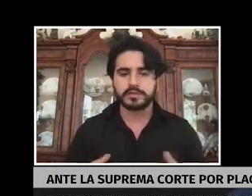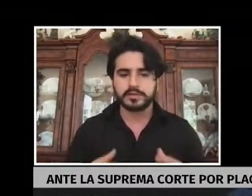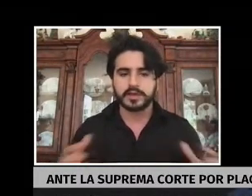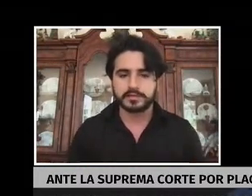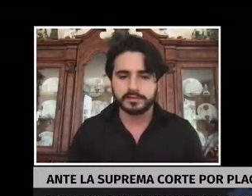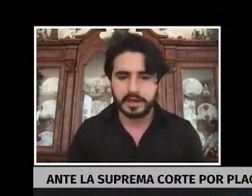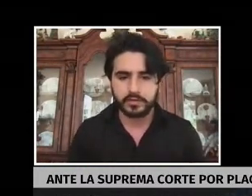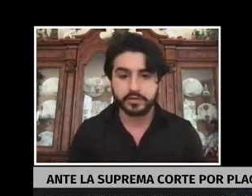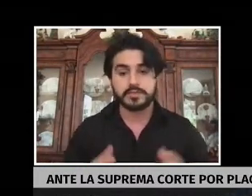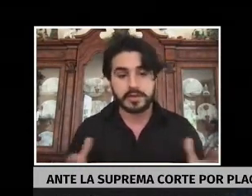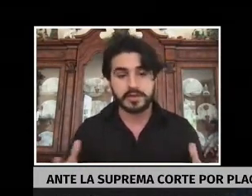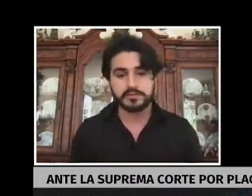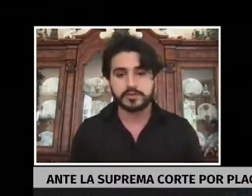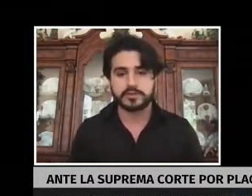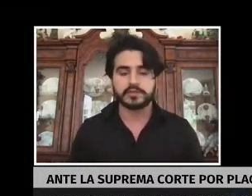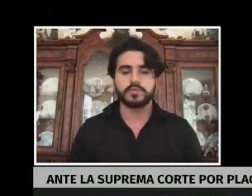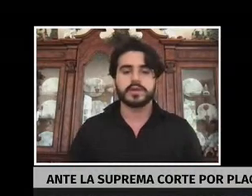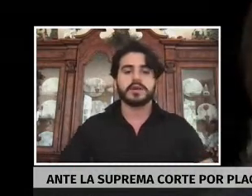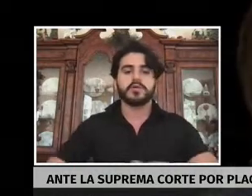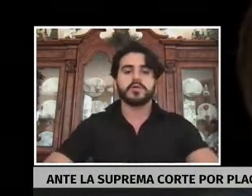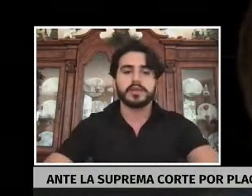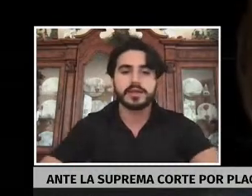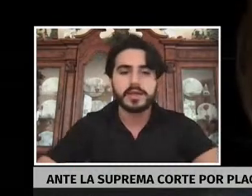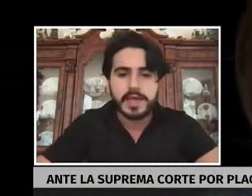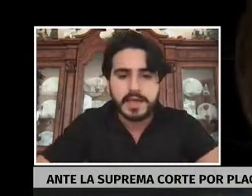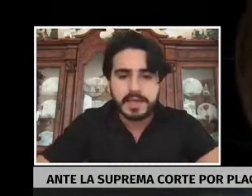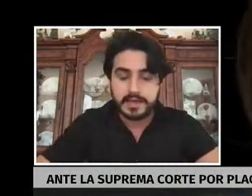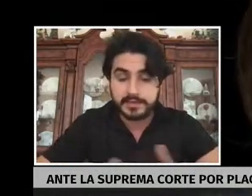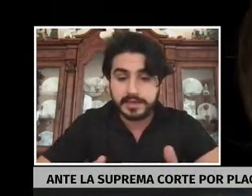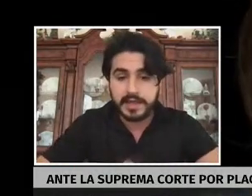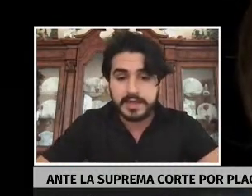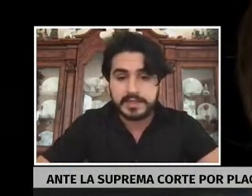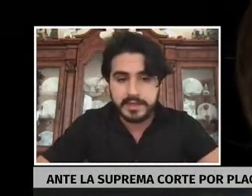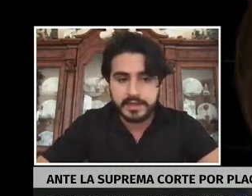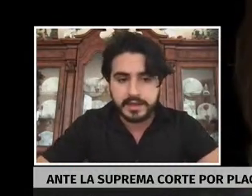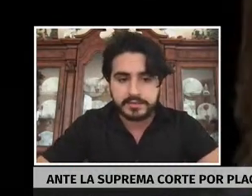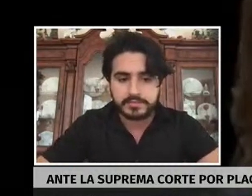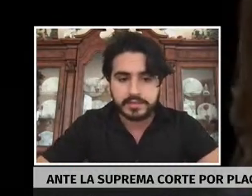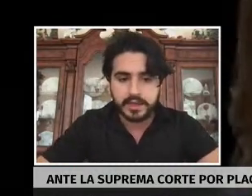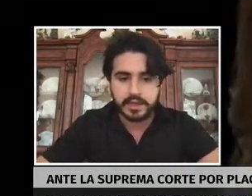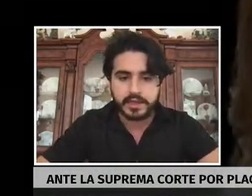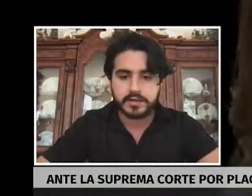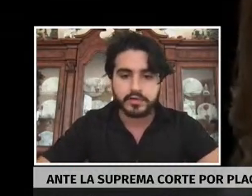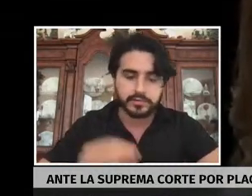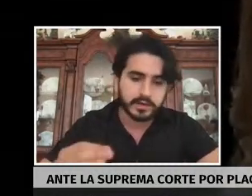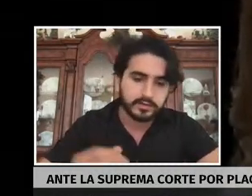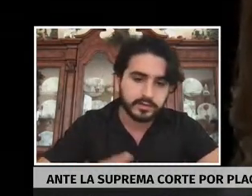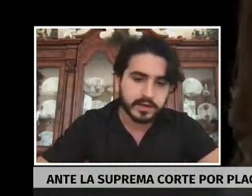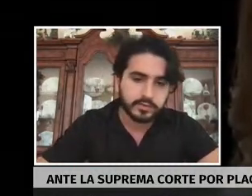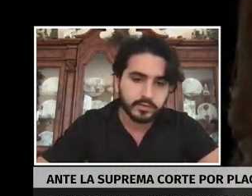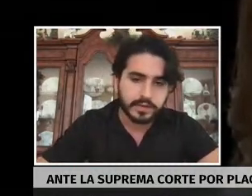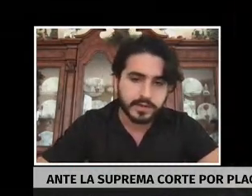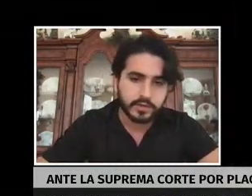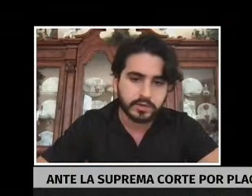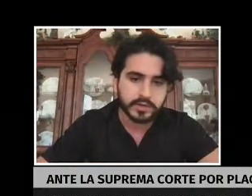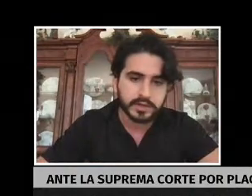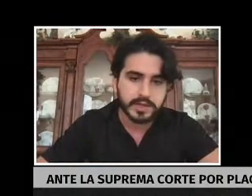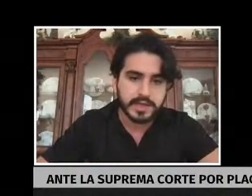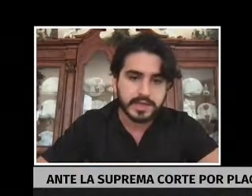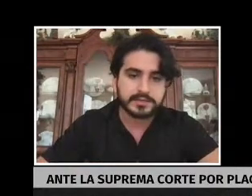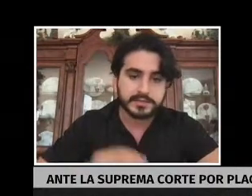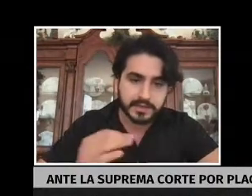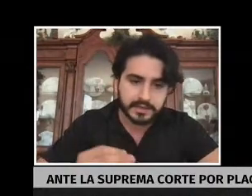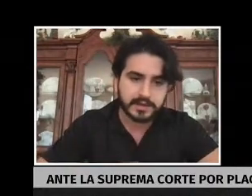los jueces, magistrados y ministros de la Suprema Corte. Y esta ley indica que los ministros de la Suprema